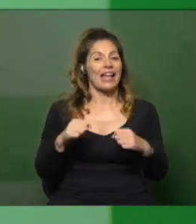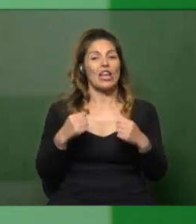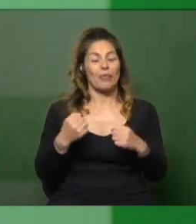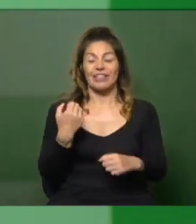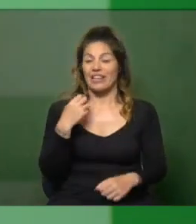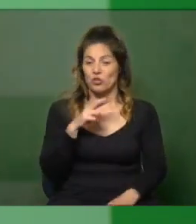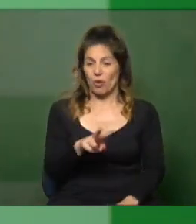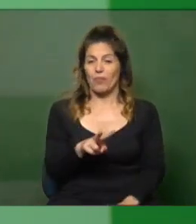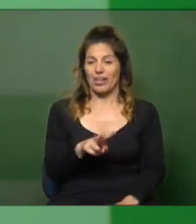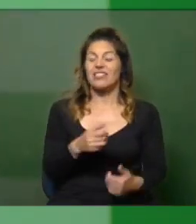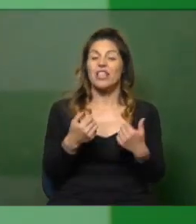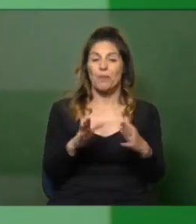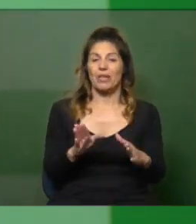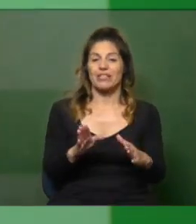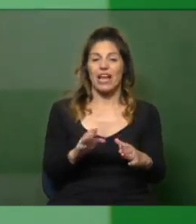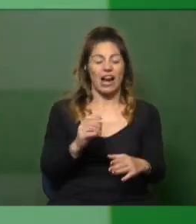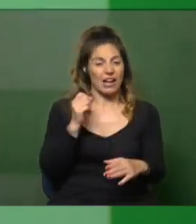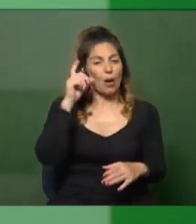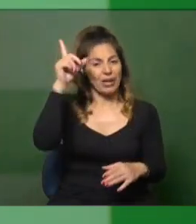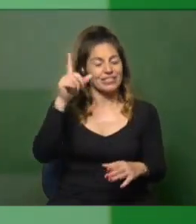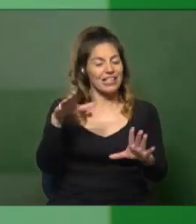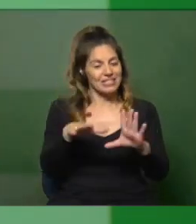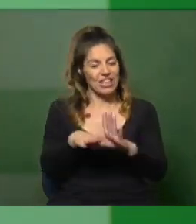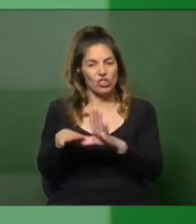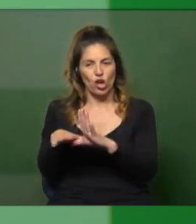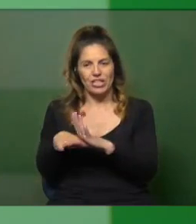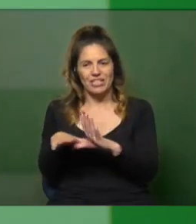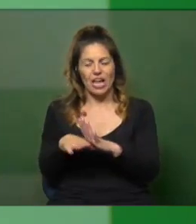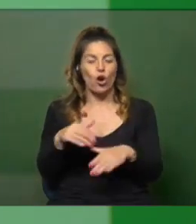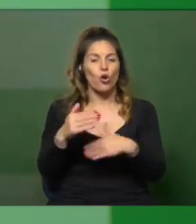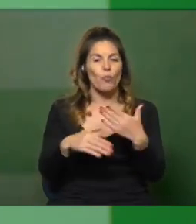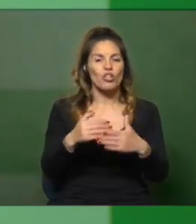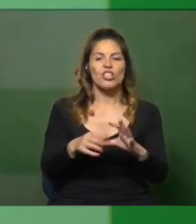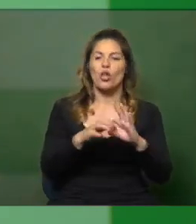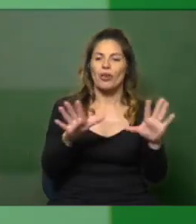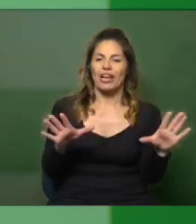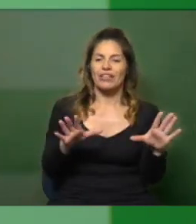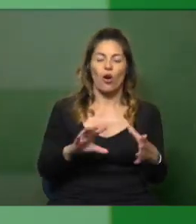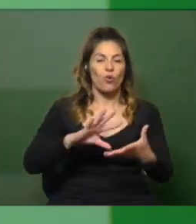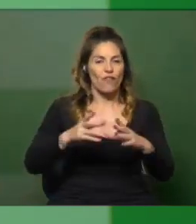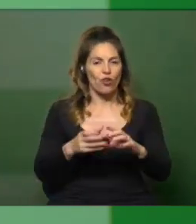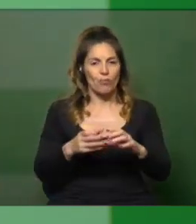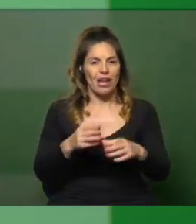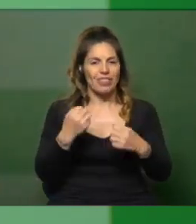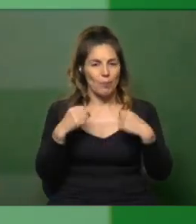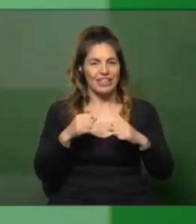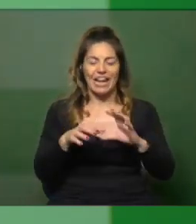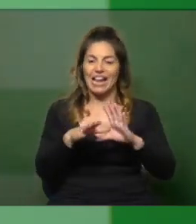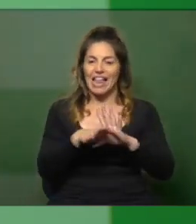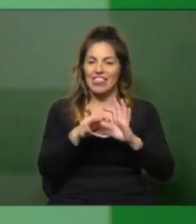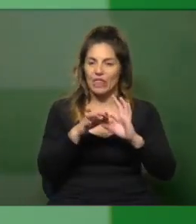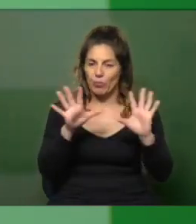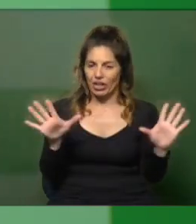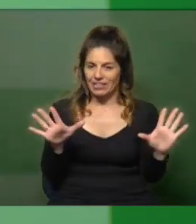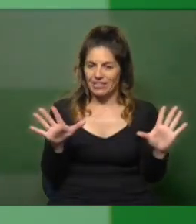a ver si empieza a haber una capacidad de sintonizar con un proceso democrático con una forma de practicar la democracia y yo creo que